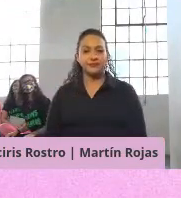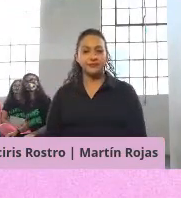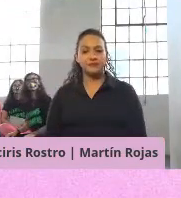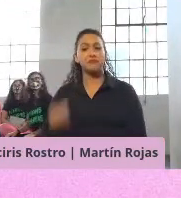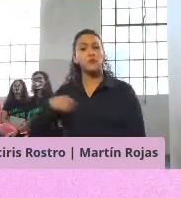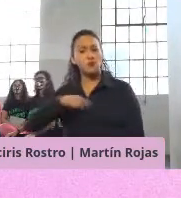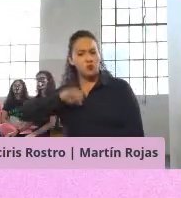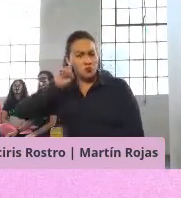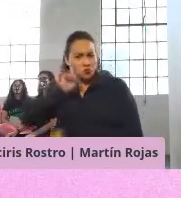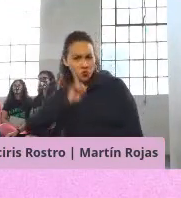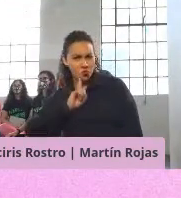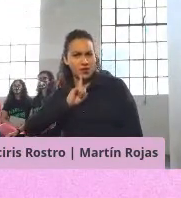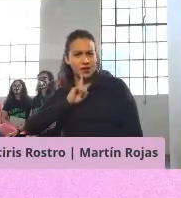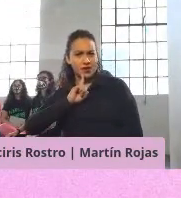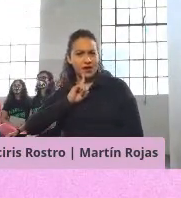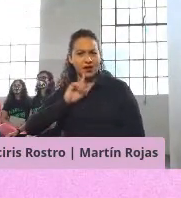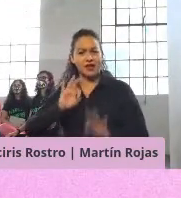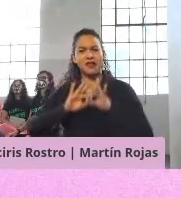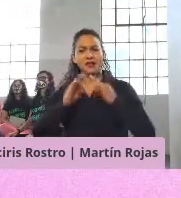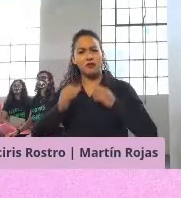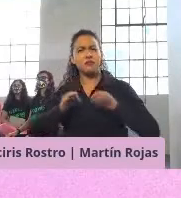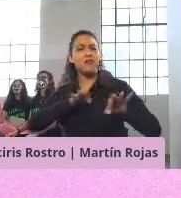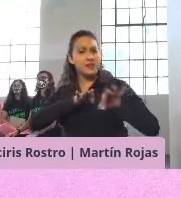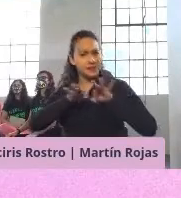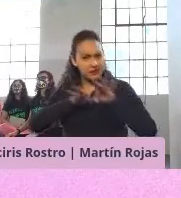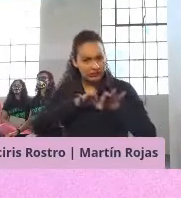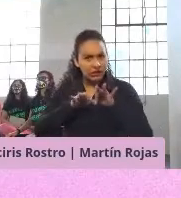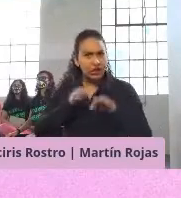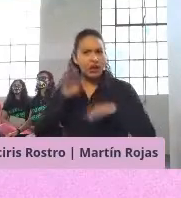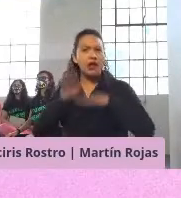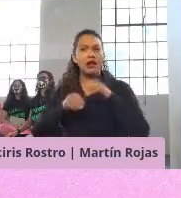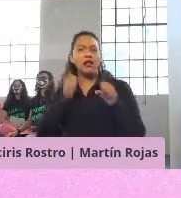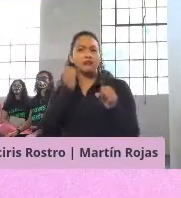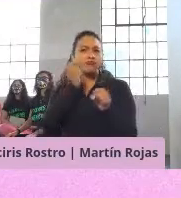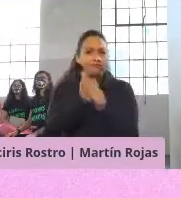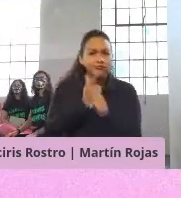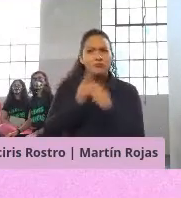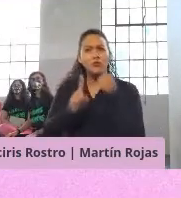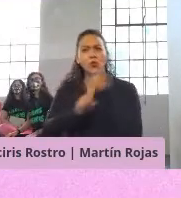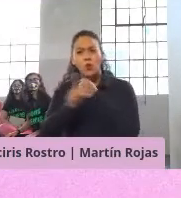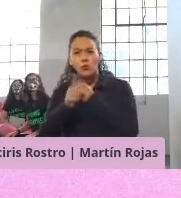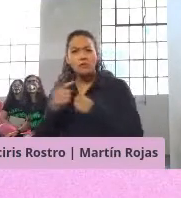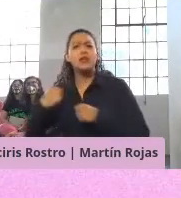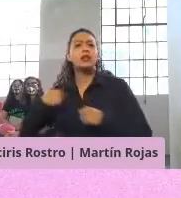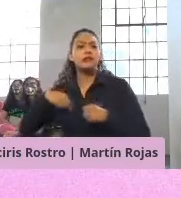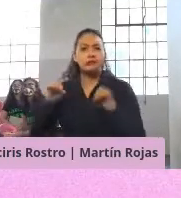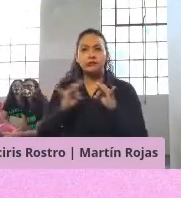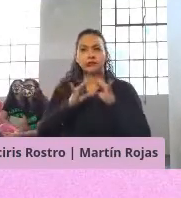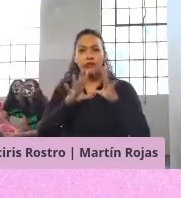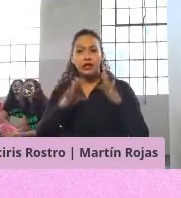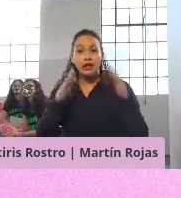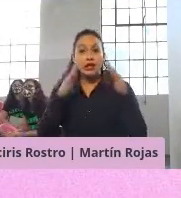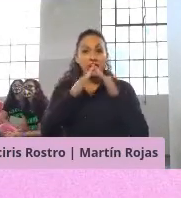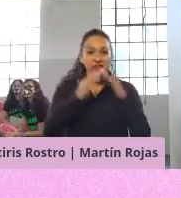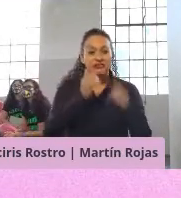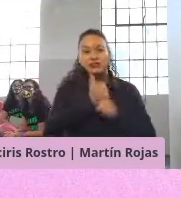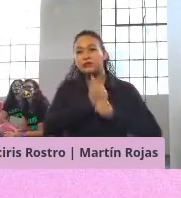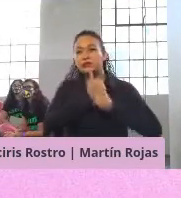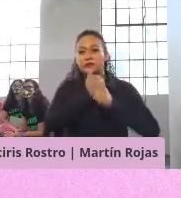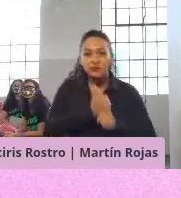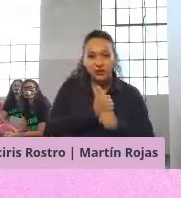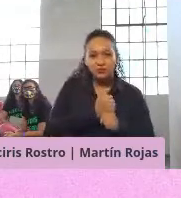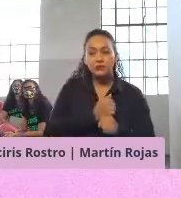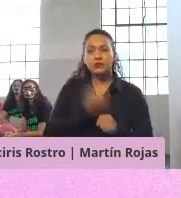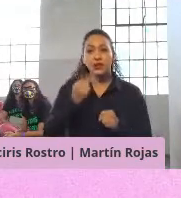y somos mujeres que en lo laboral encontramos comentarios condescendientes. Hemos sido y somos madres acusadas en nuestras casas de no sacrificar